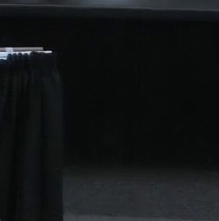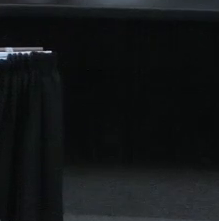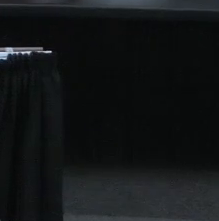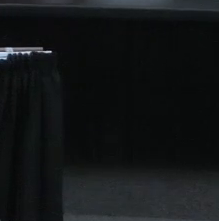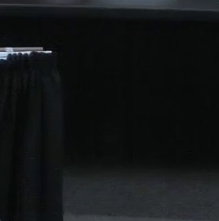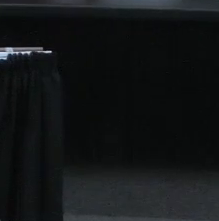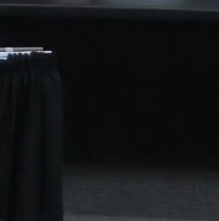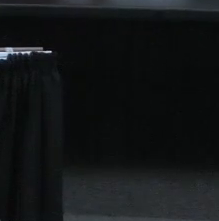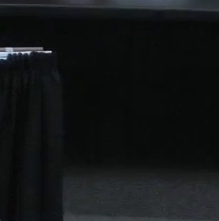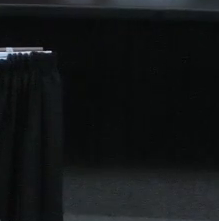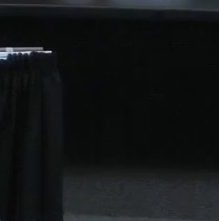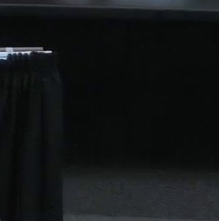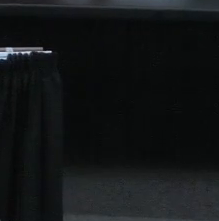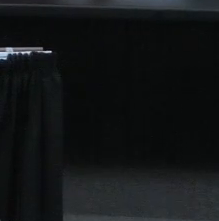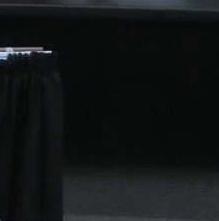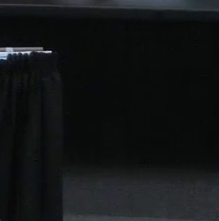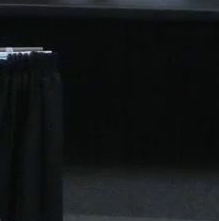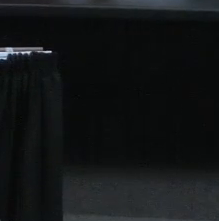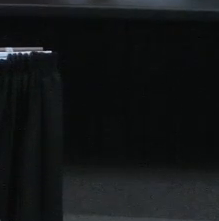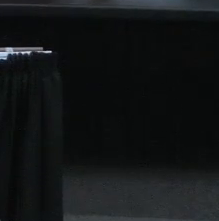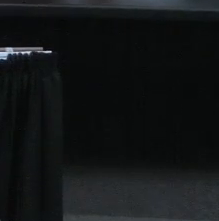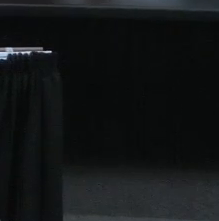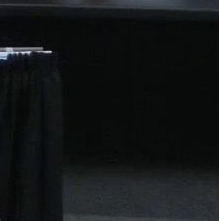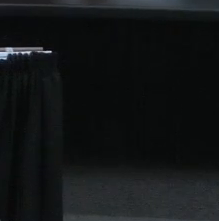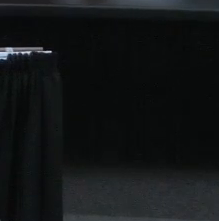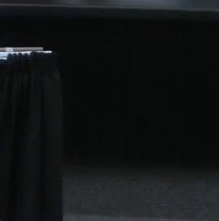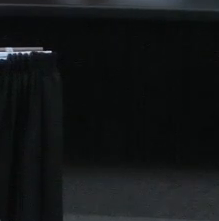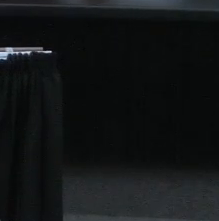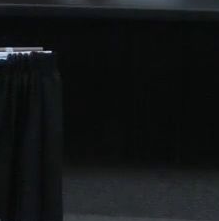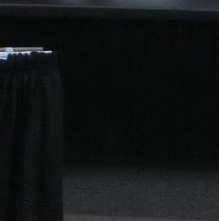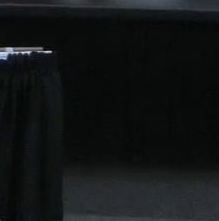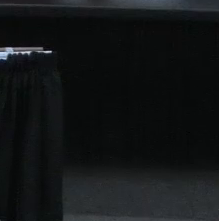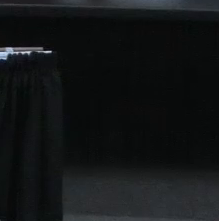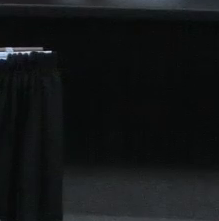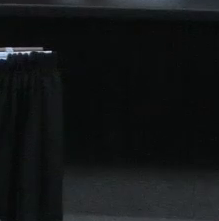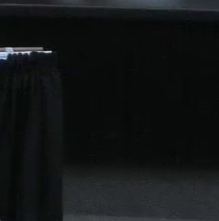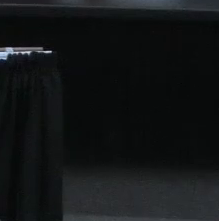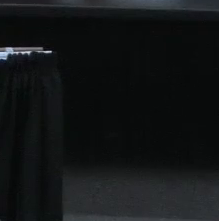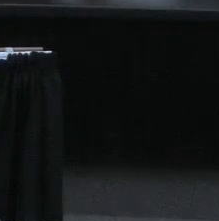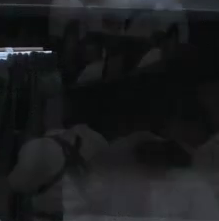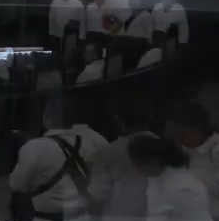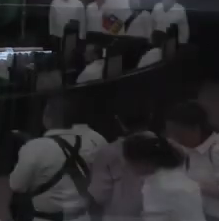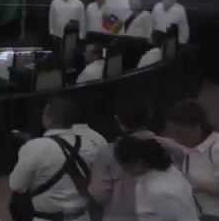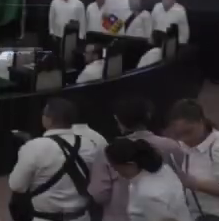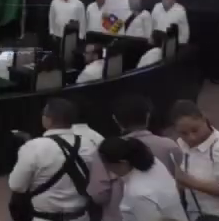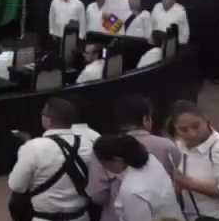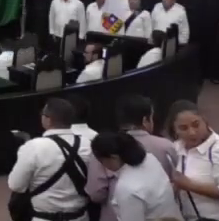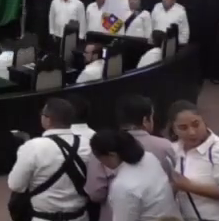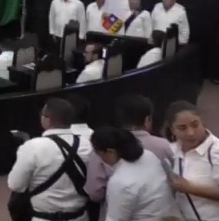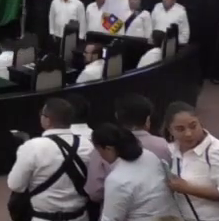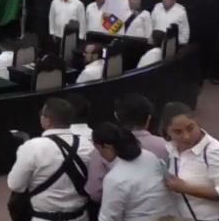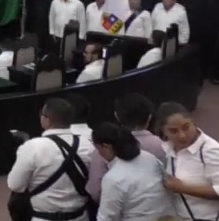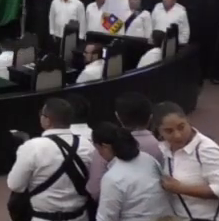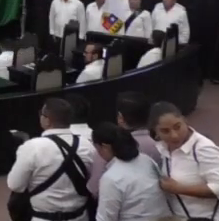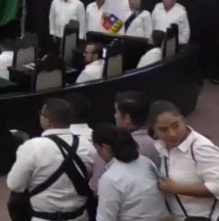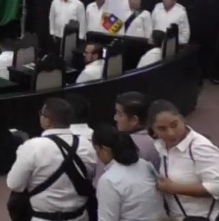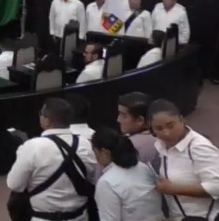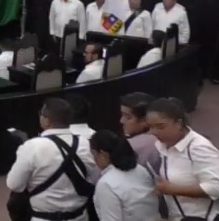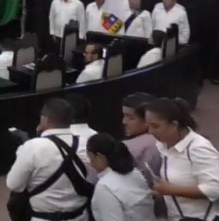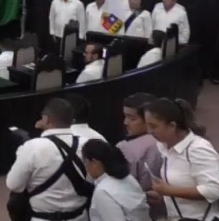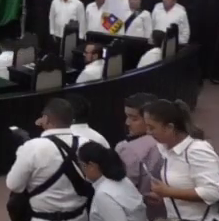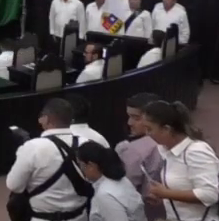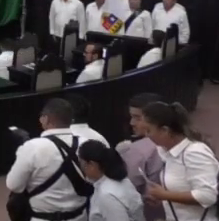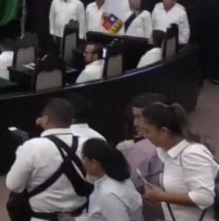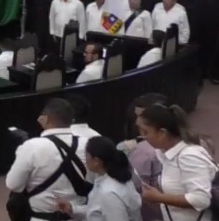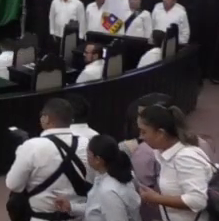Con la venia de mis compañeras y compañeros diputados de esta 17ª legislatura, medios de comunicación, personas que nos siguen a través de